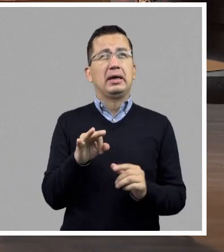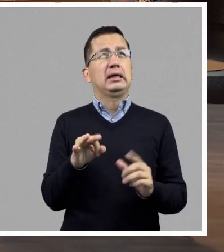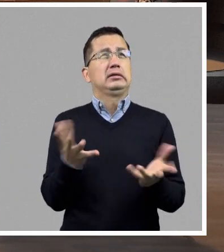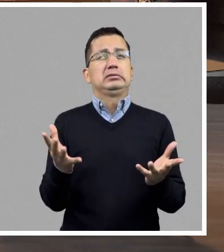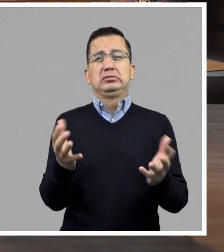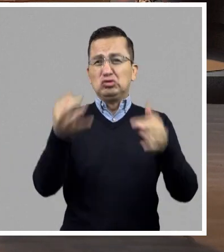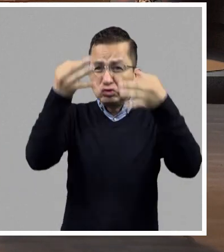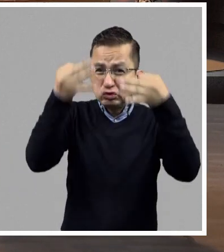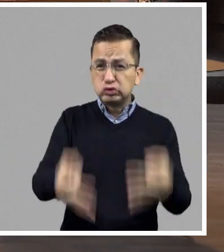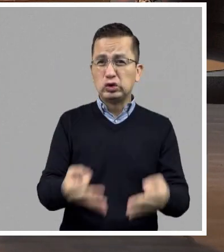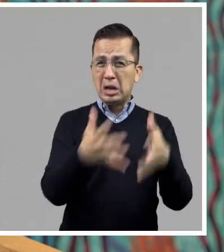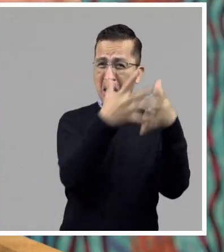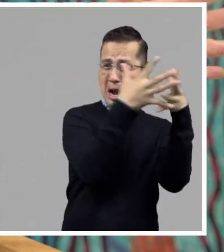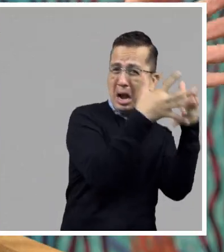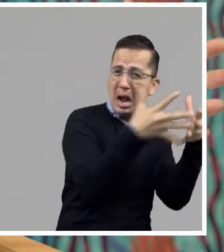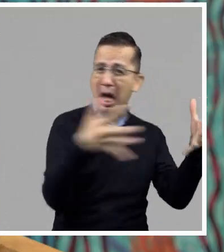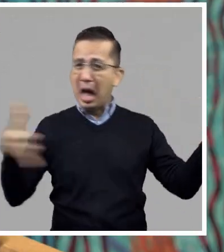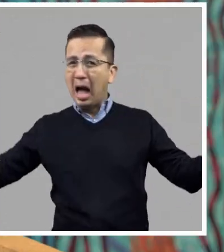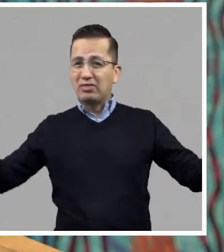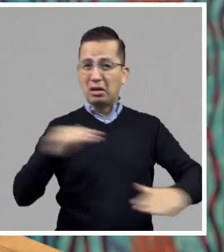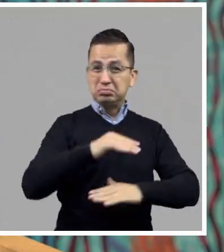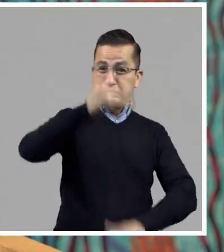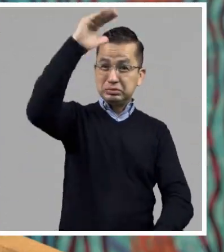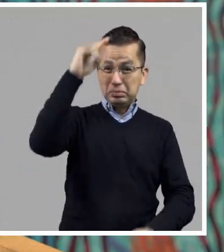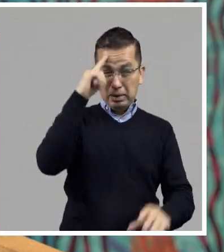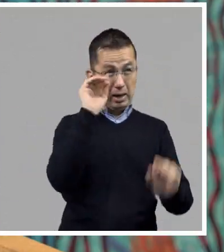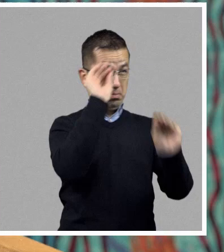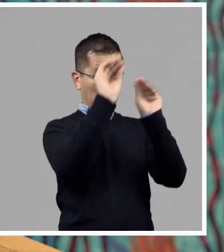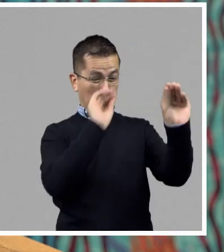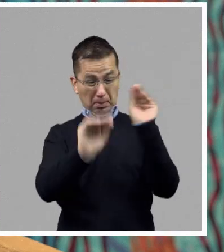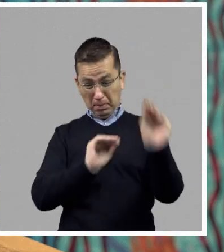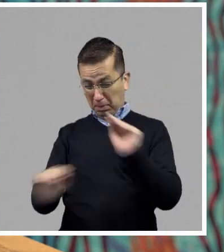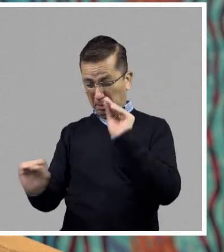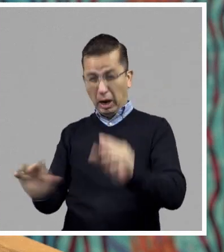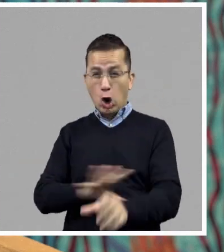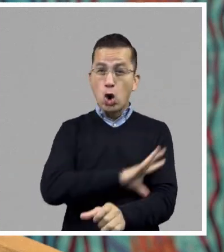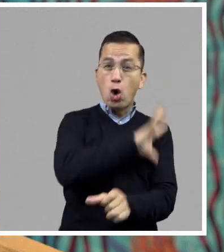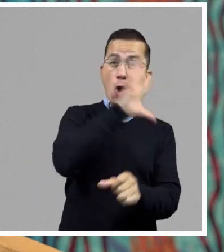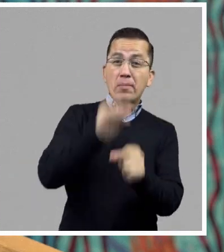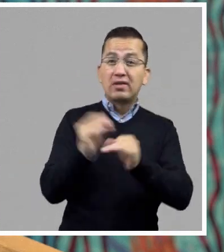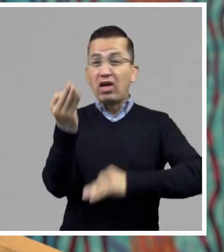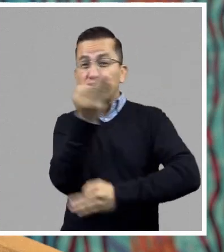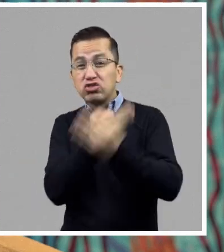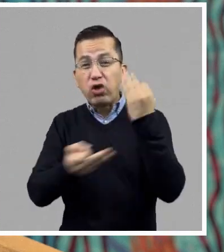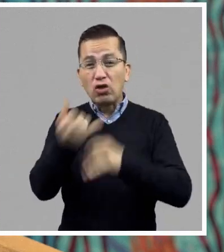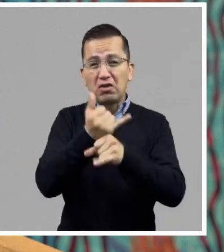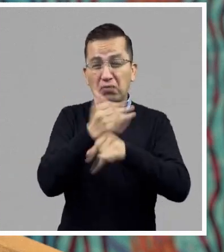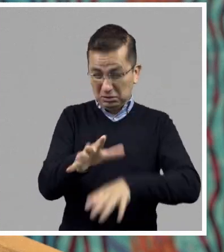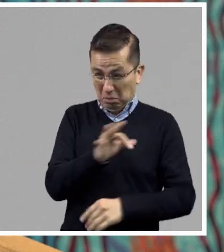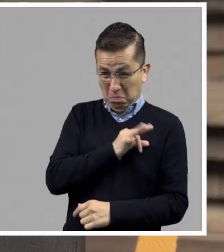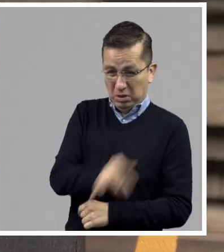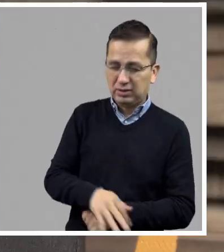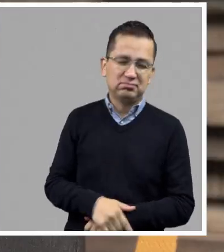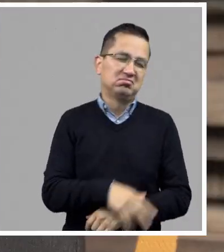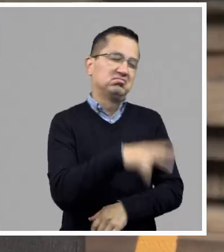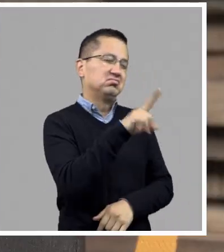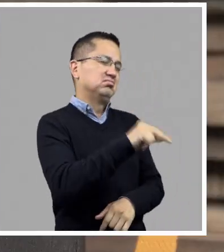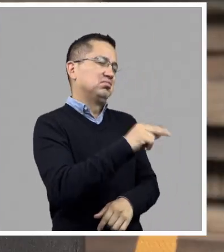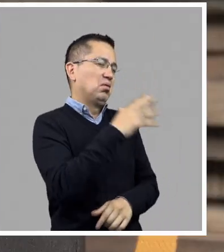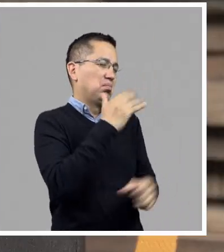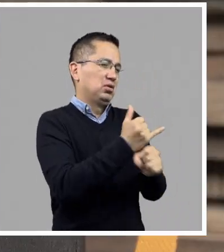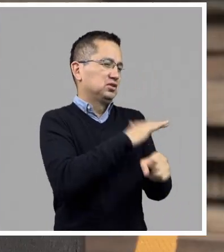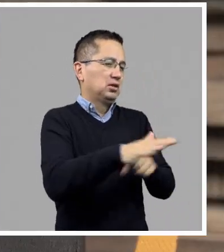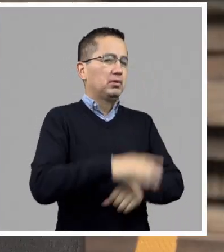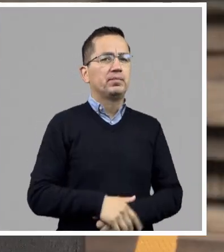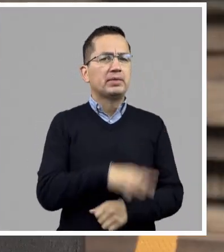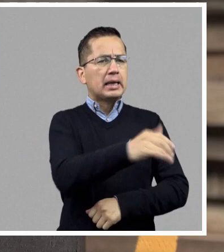hacer un mapa completo en tamaño uno uno real o sea donde tendría que Centroamérica Imagínate que te puedes hacer un